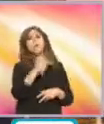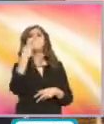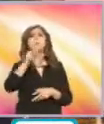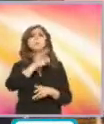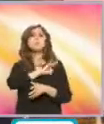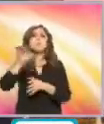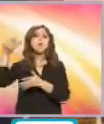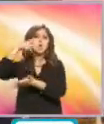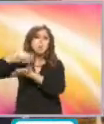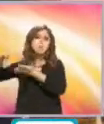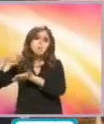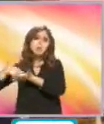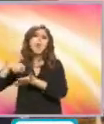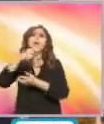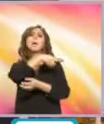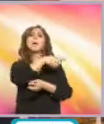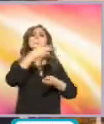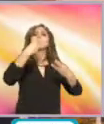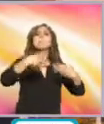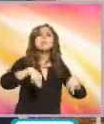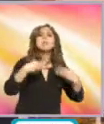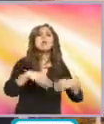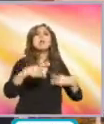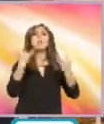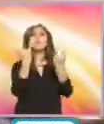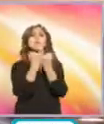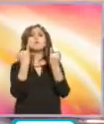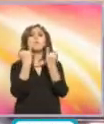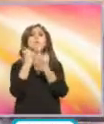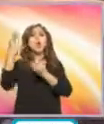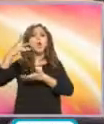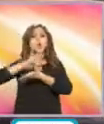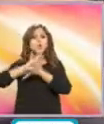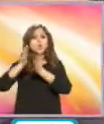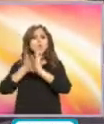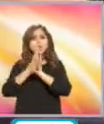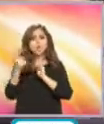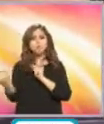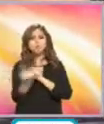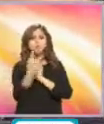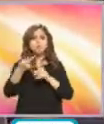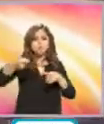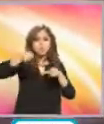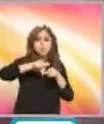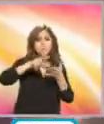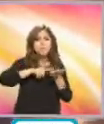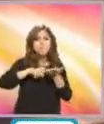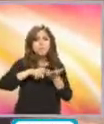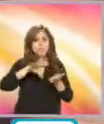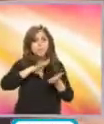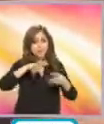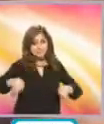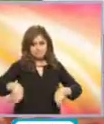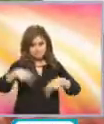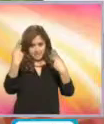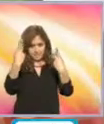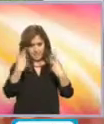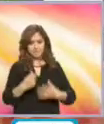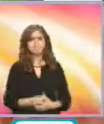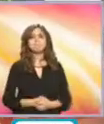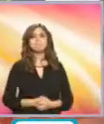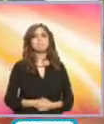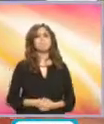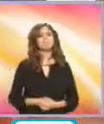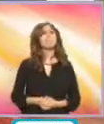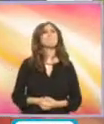mismas tortillerías, que eso es una maravilla. Chida. Recién hechecita. Entonces muy estas buena. las calentamos. Por favor, Lili. Ahorita la vida está tan ajetreada que la verdad,